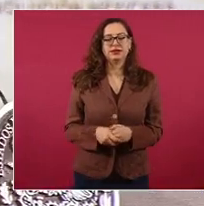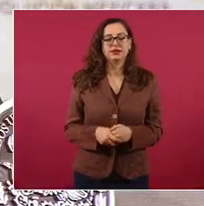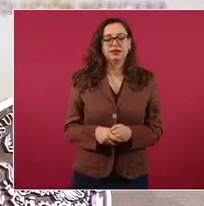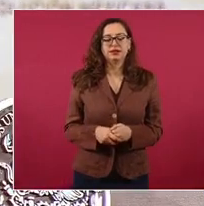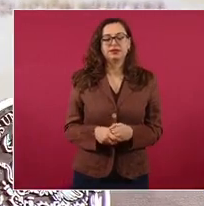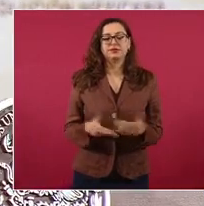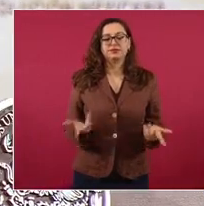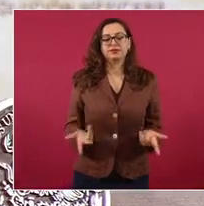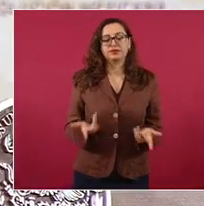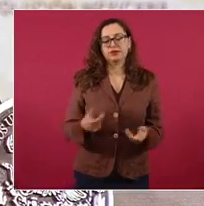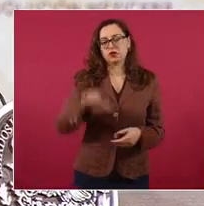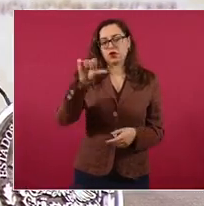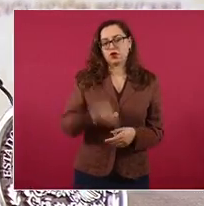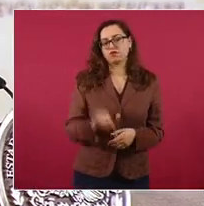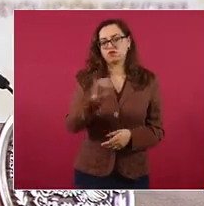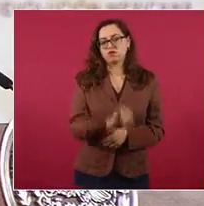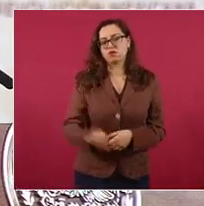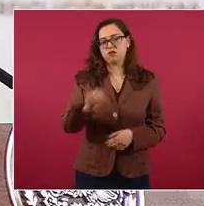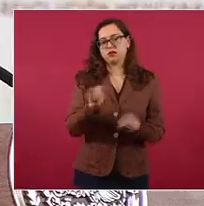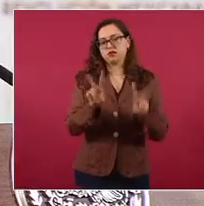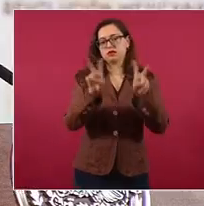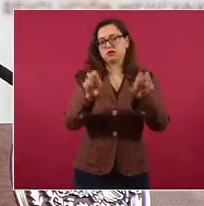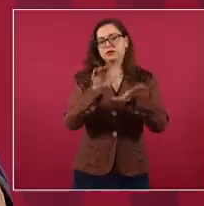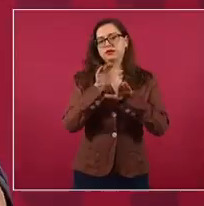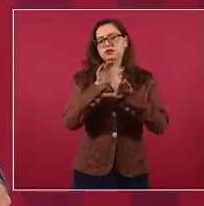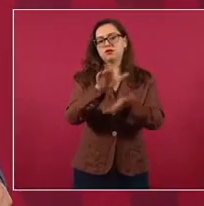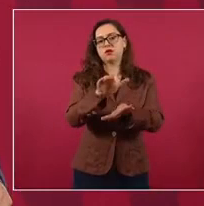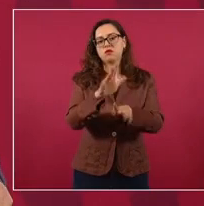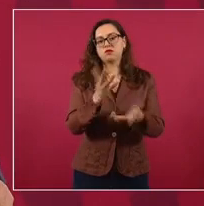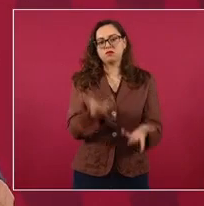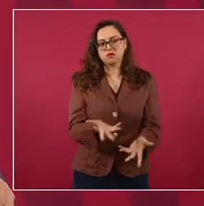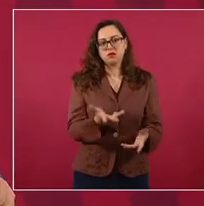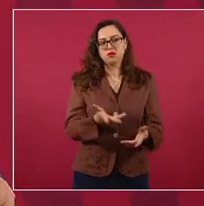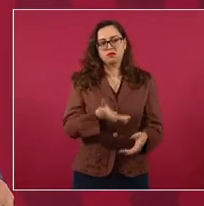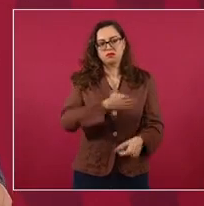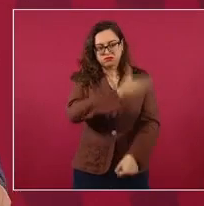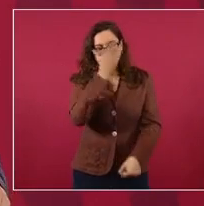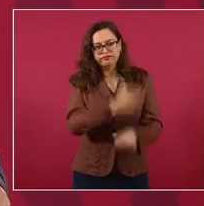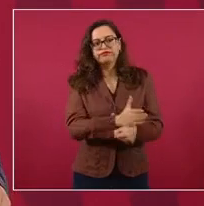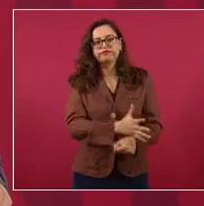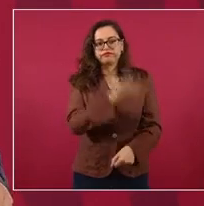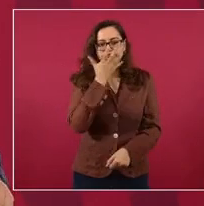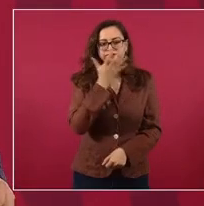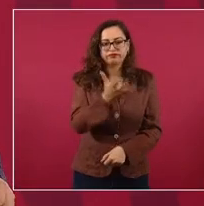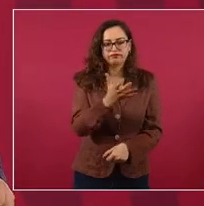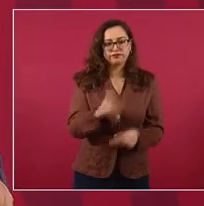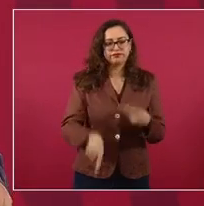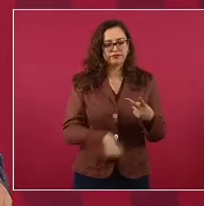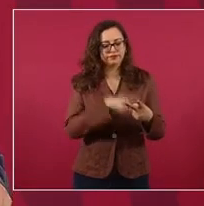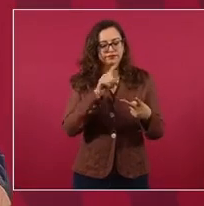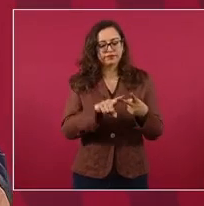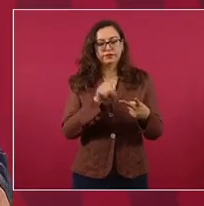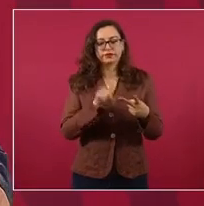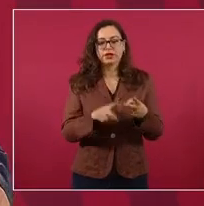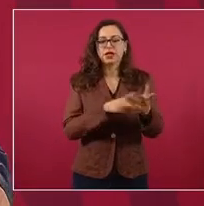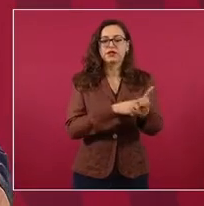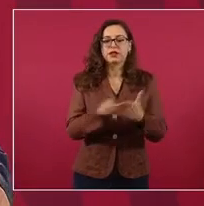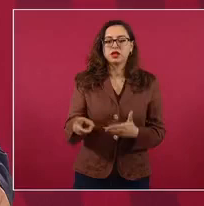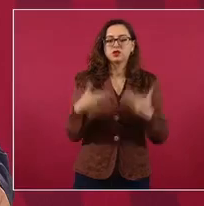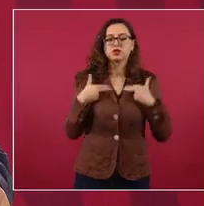cero impunidad, es todo el informe sobre derechos humanos